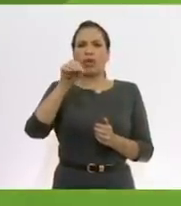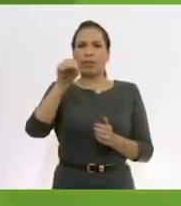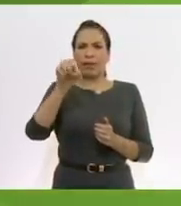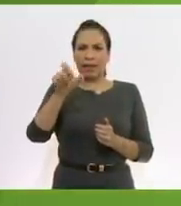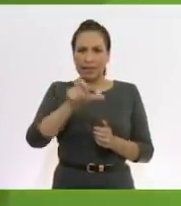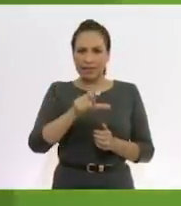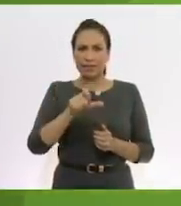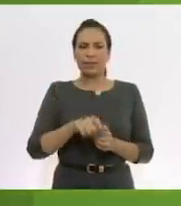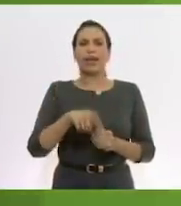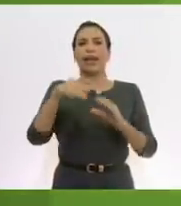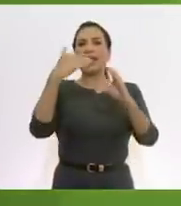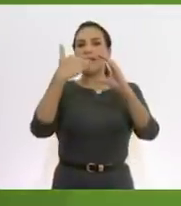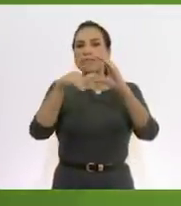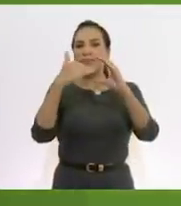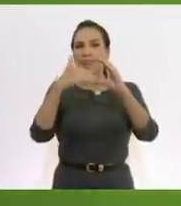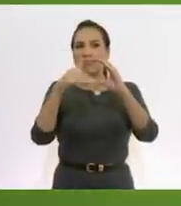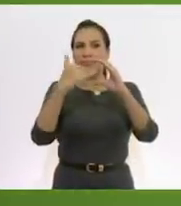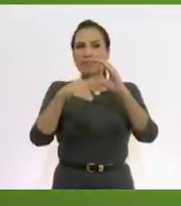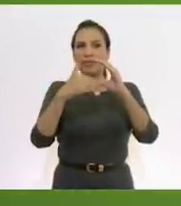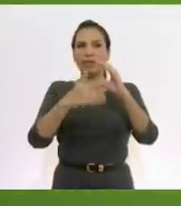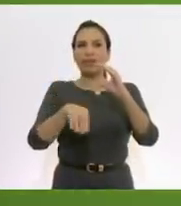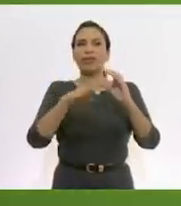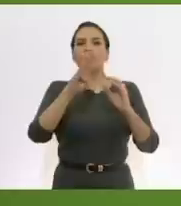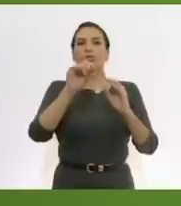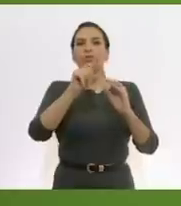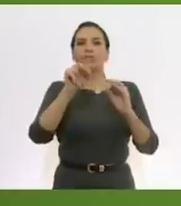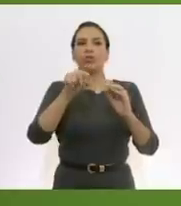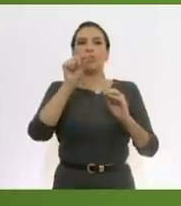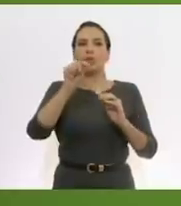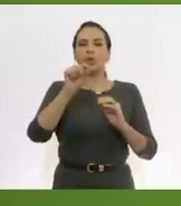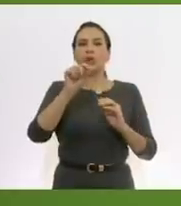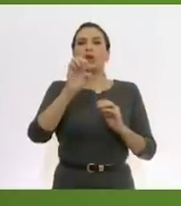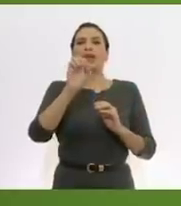sep.gob.mx, correo electrónico